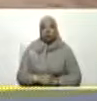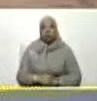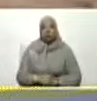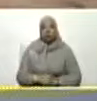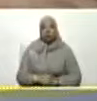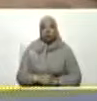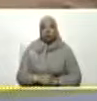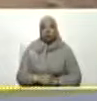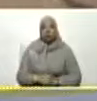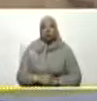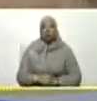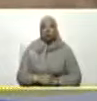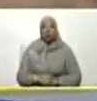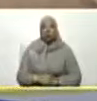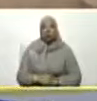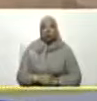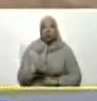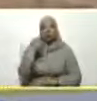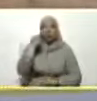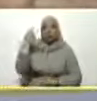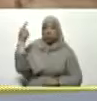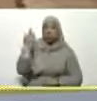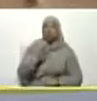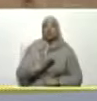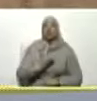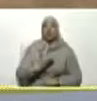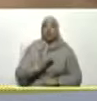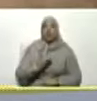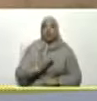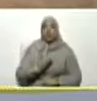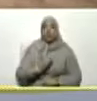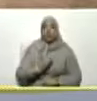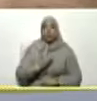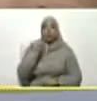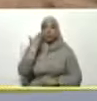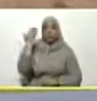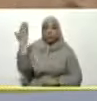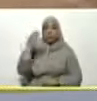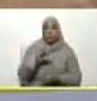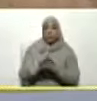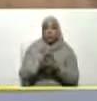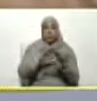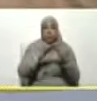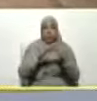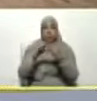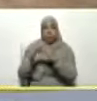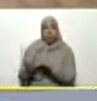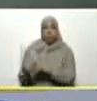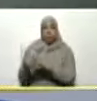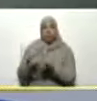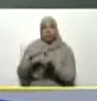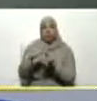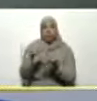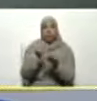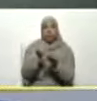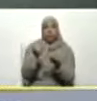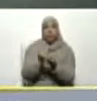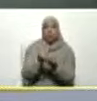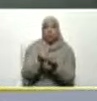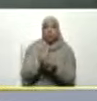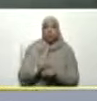con Tomás Bello, el alcalde, con los consejos comunales, los circuitos comunales,